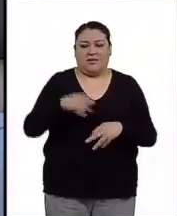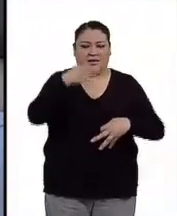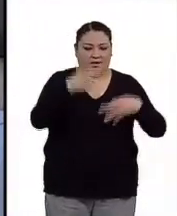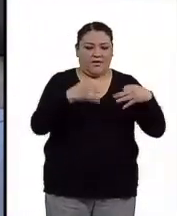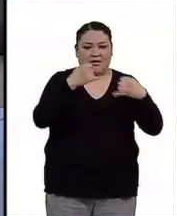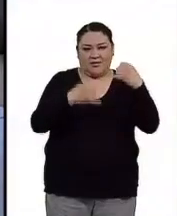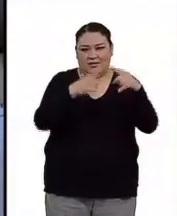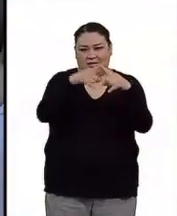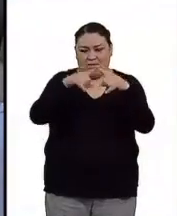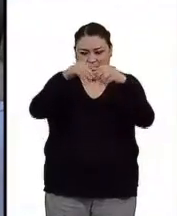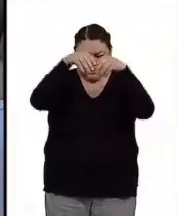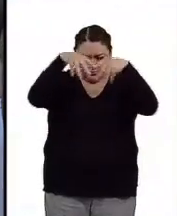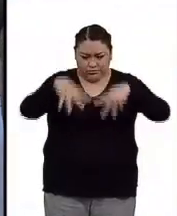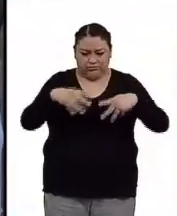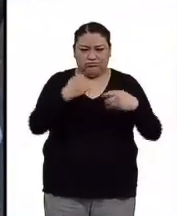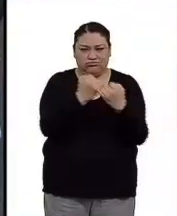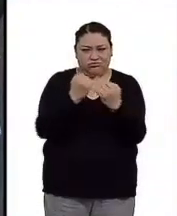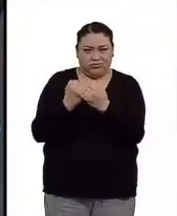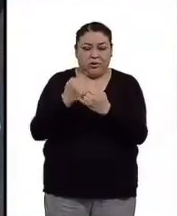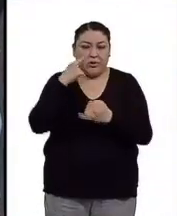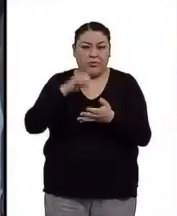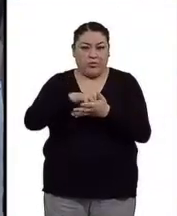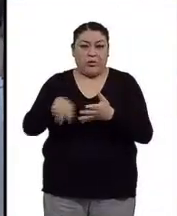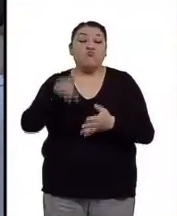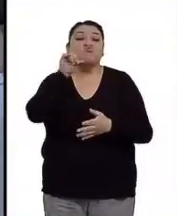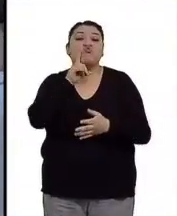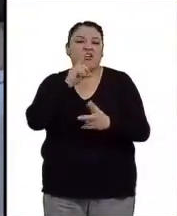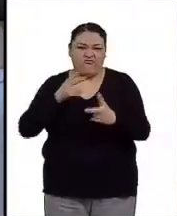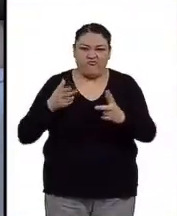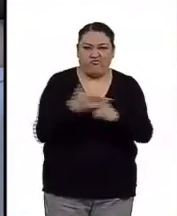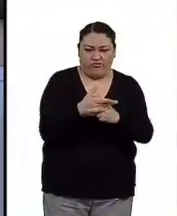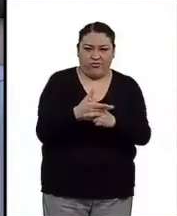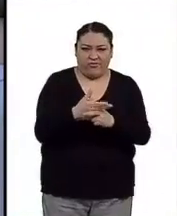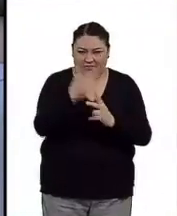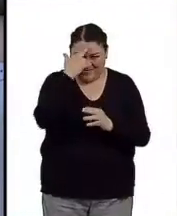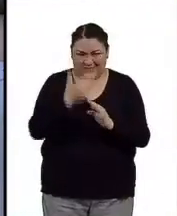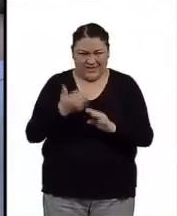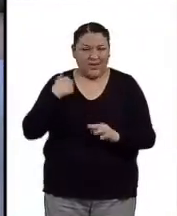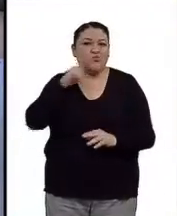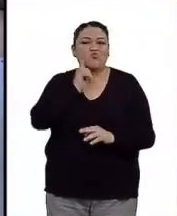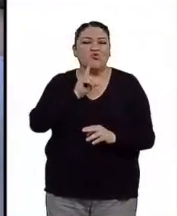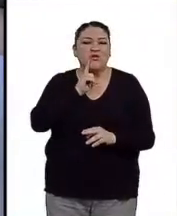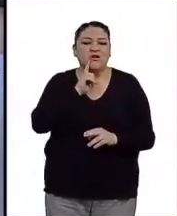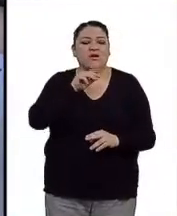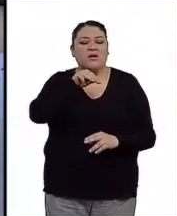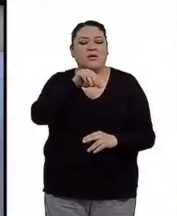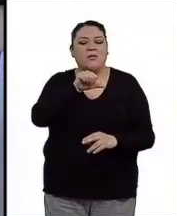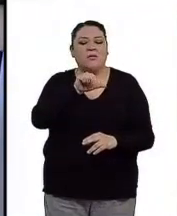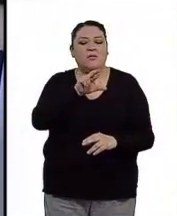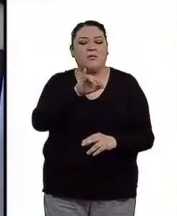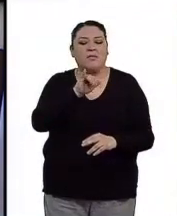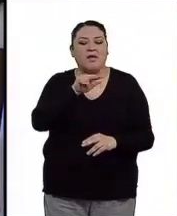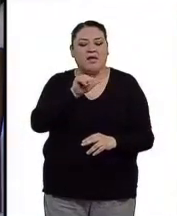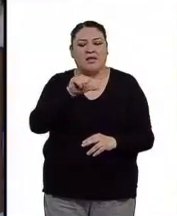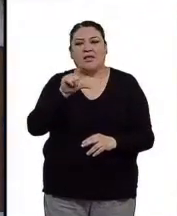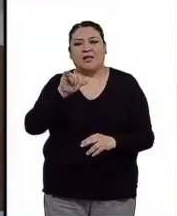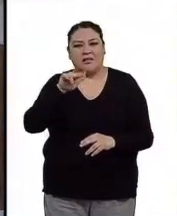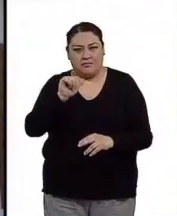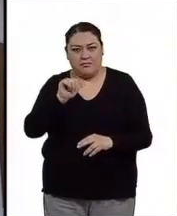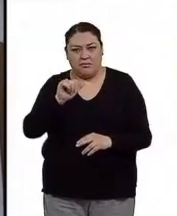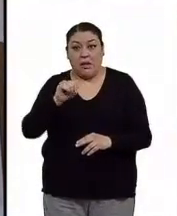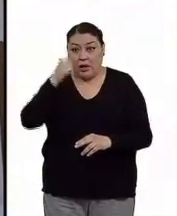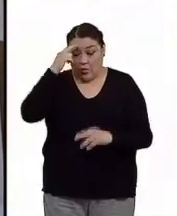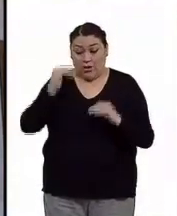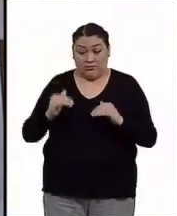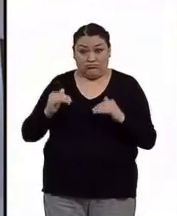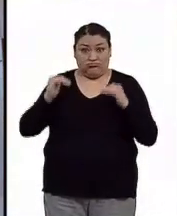pues por otro tipo de violencia, como es la violencia feminicida, ¿no? En el caso Mariana Lima, pero que surge la jurisprudencia de elementos